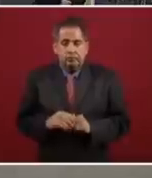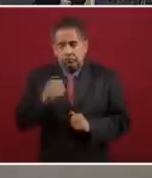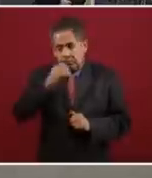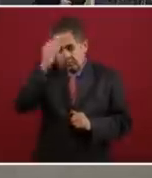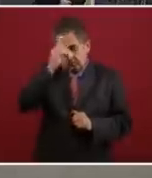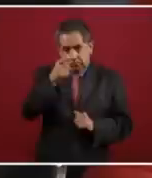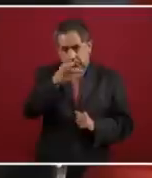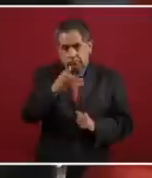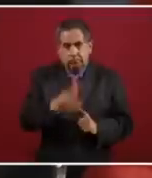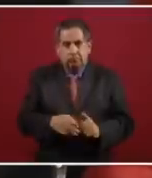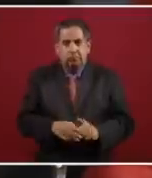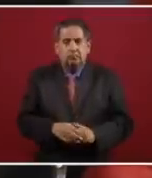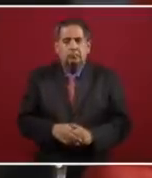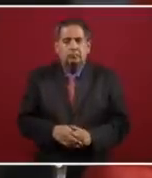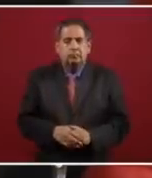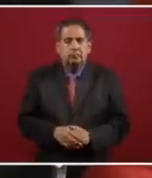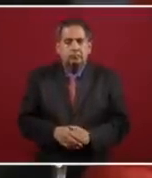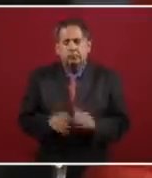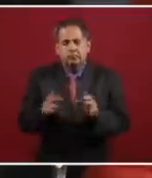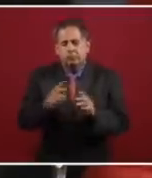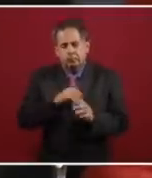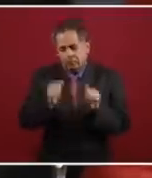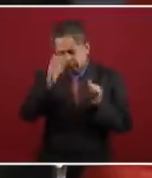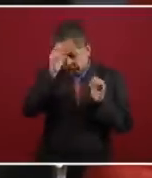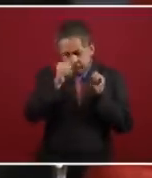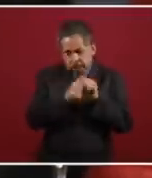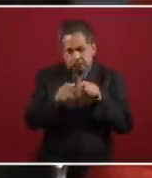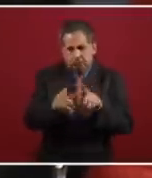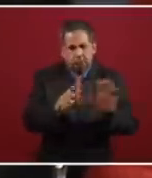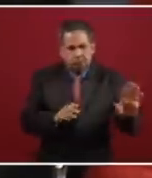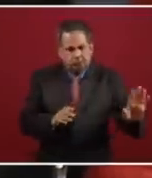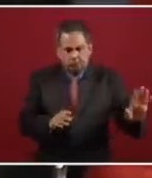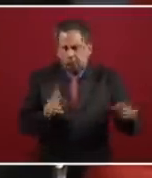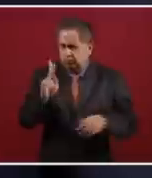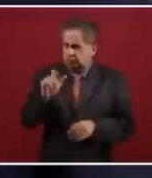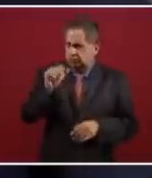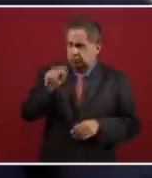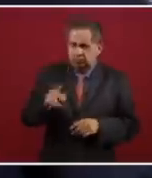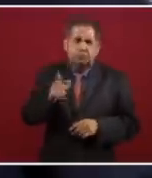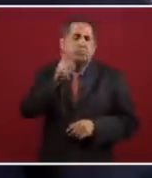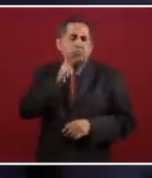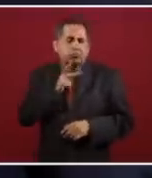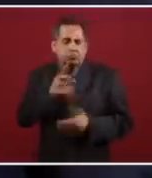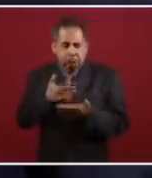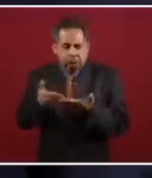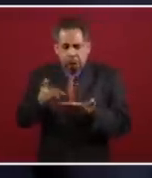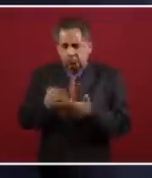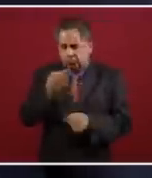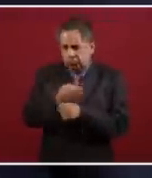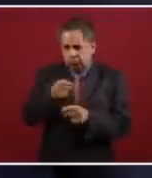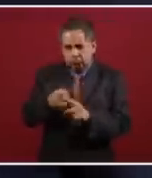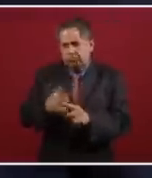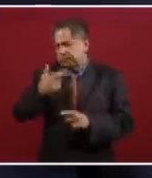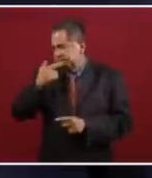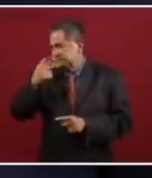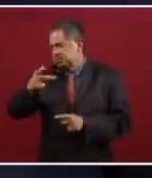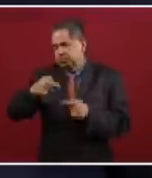opinión tiene de esto? En eso no coincido, el plan de negocios de Pemex ahora es de lo